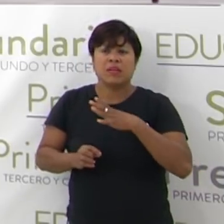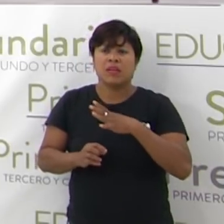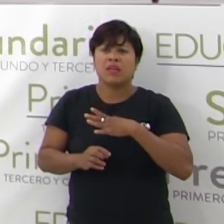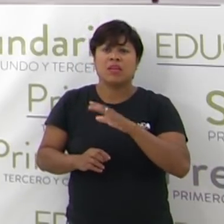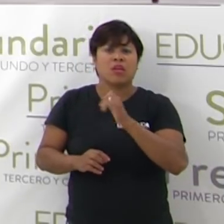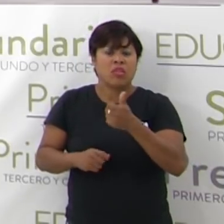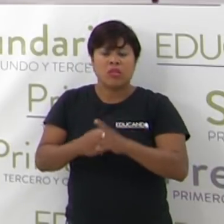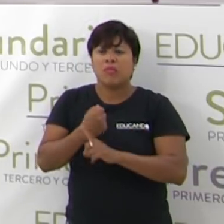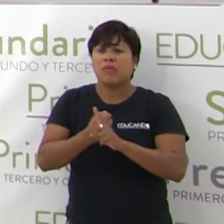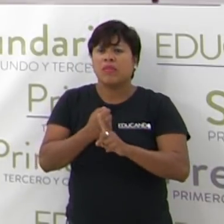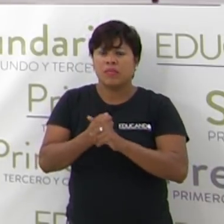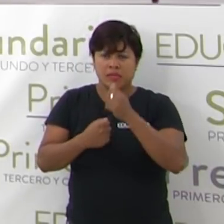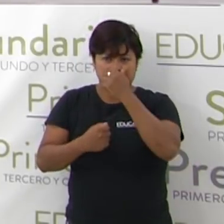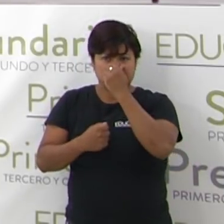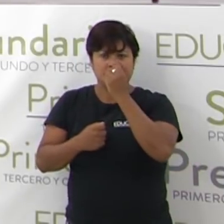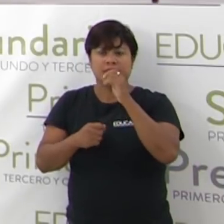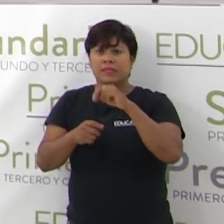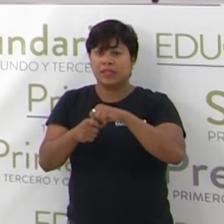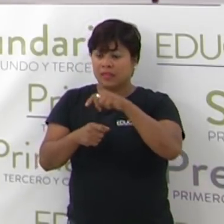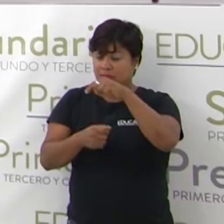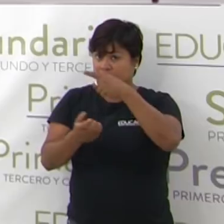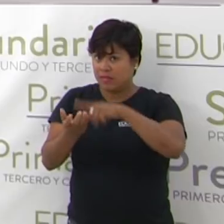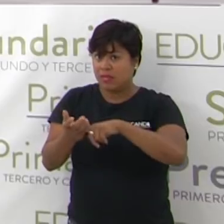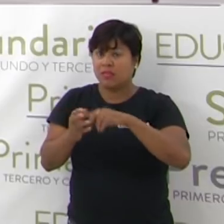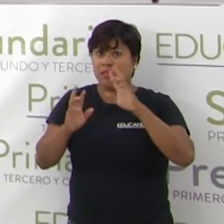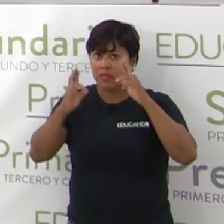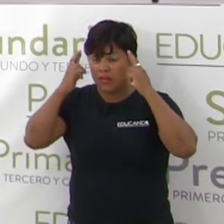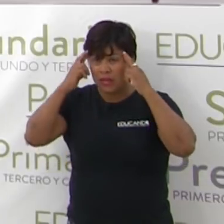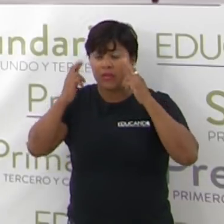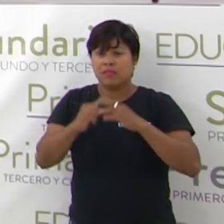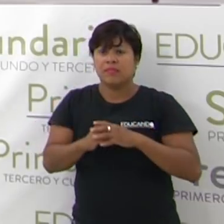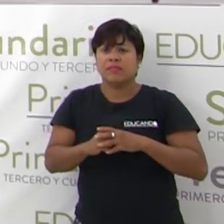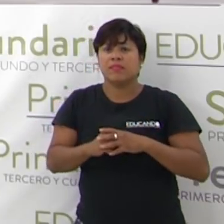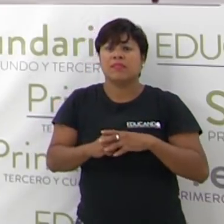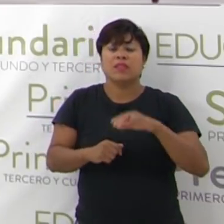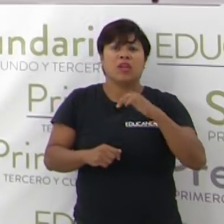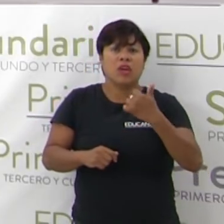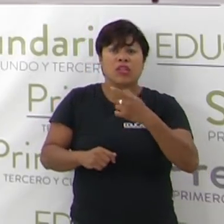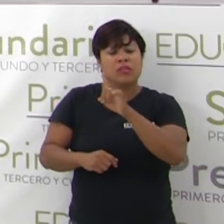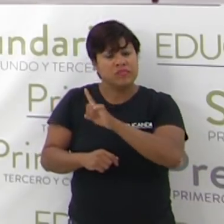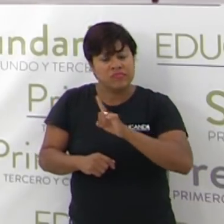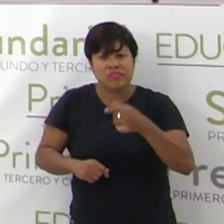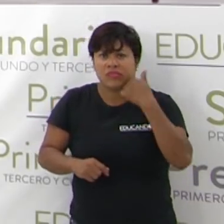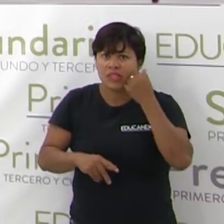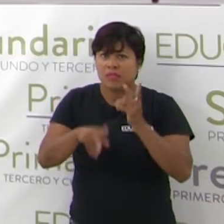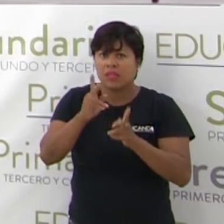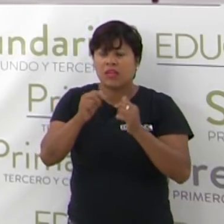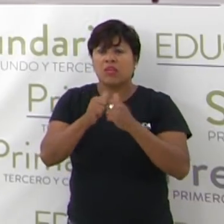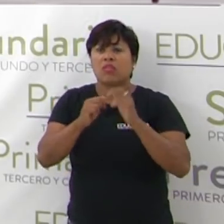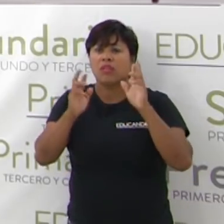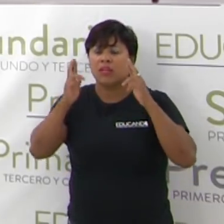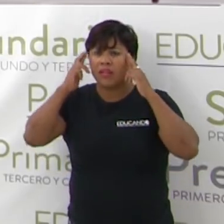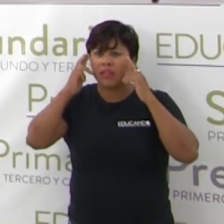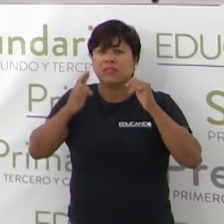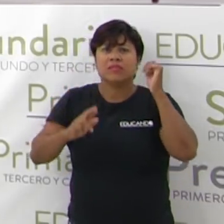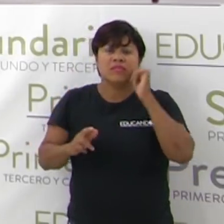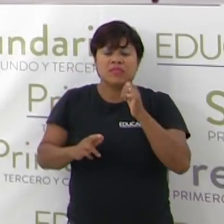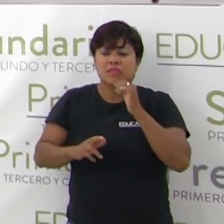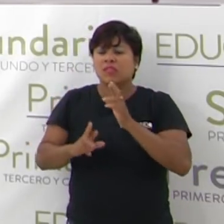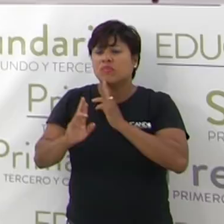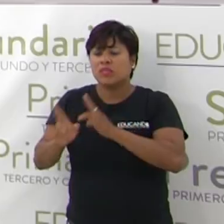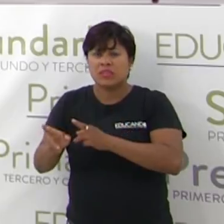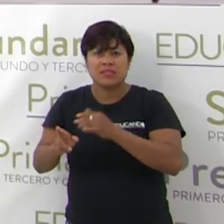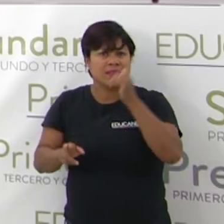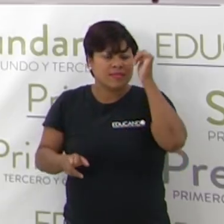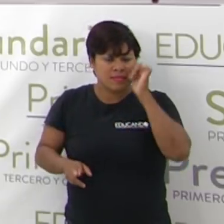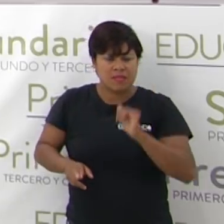otro problema en el reino. De la misma manera, otro de sus cancilleres quería hablar con él, siempre la respuesta era la